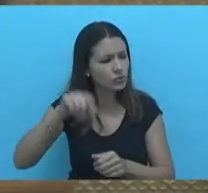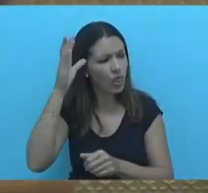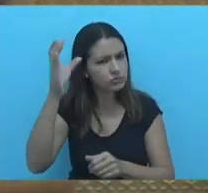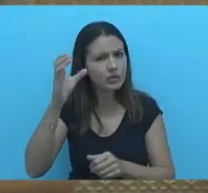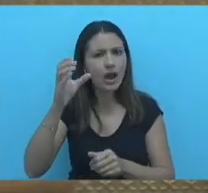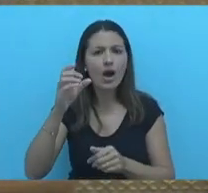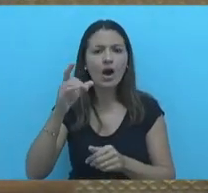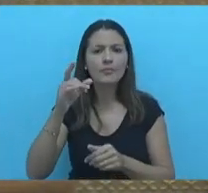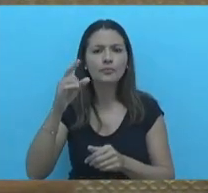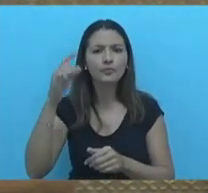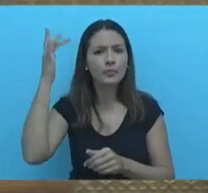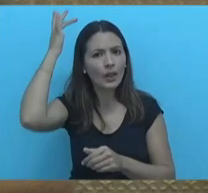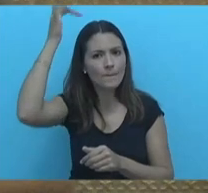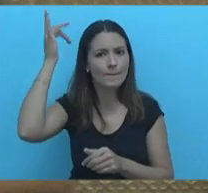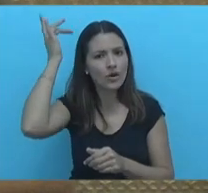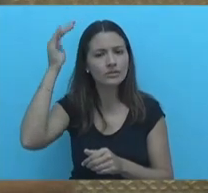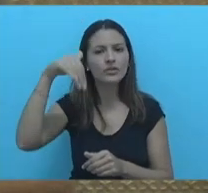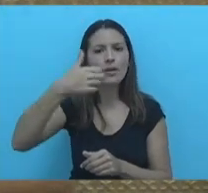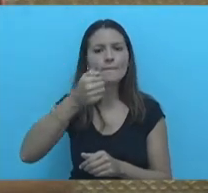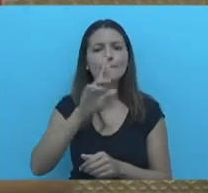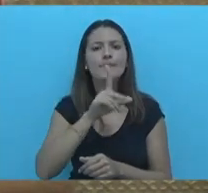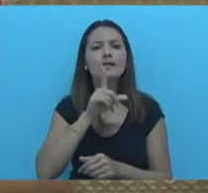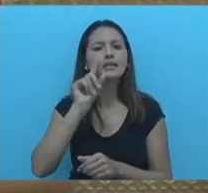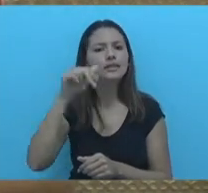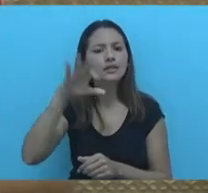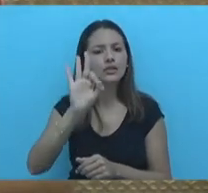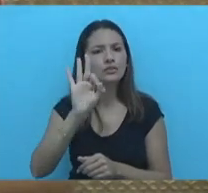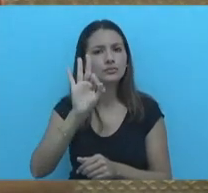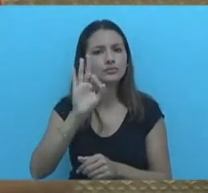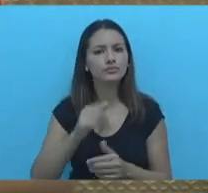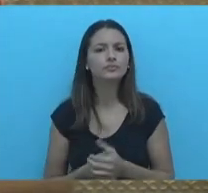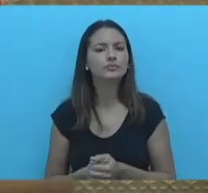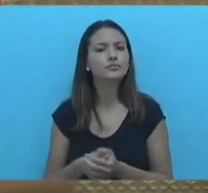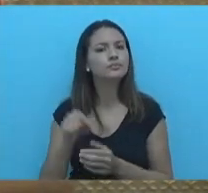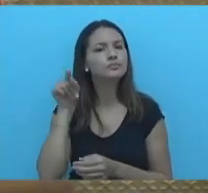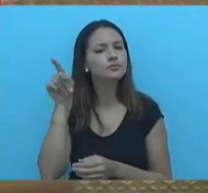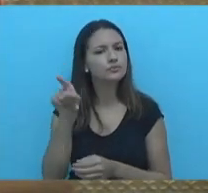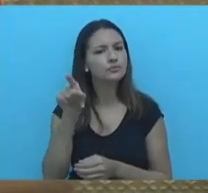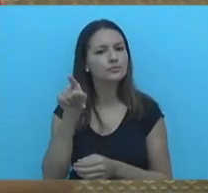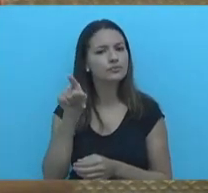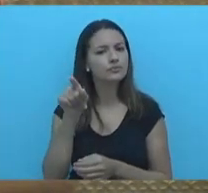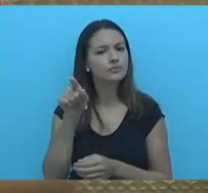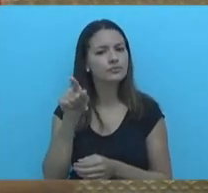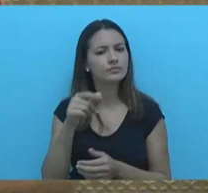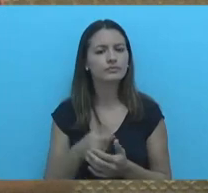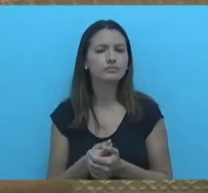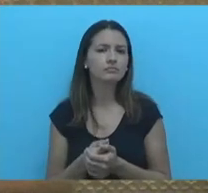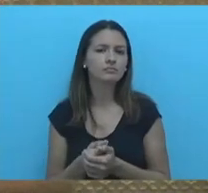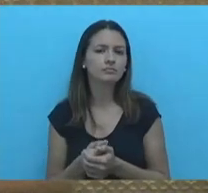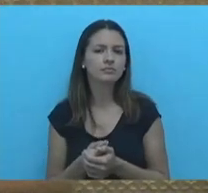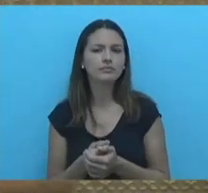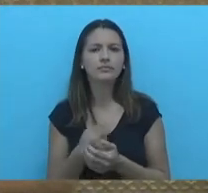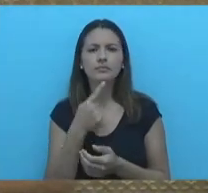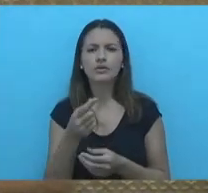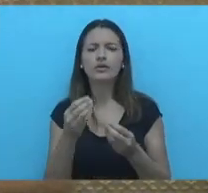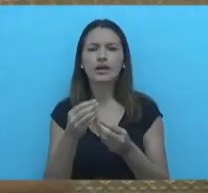Martín, que es el arzobispo de la ciudad de Rosario. El arzobispo de la ciudad de Rosario terminó diciendo, entre otras cosas,